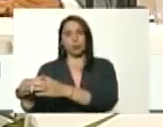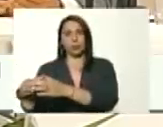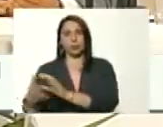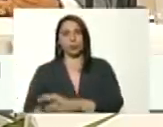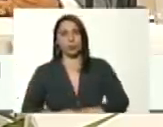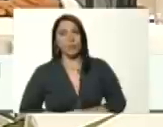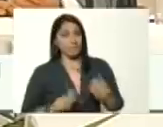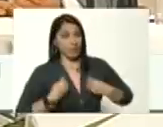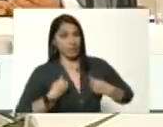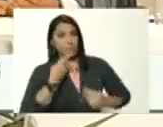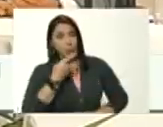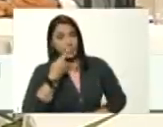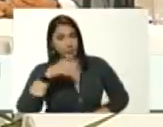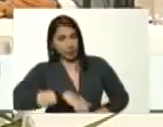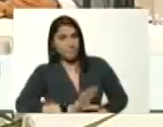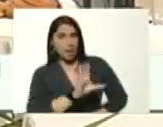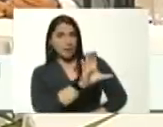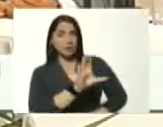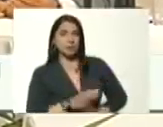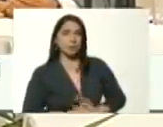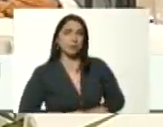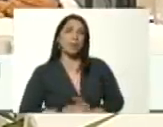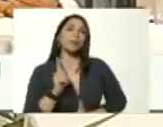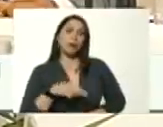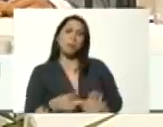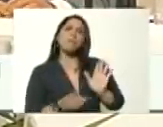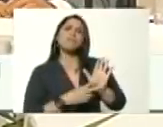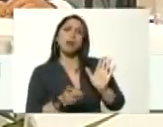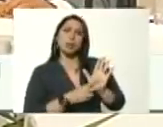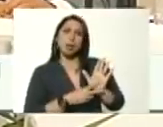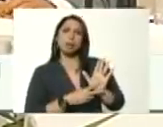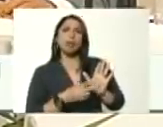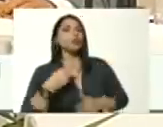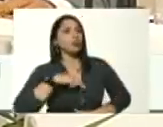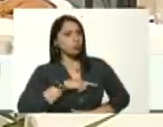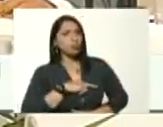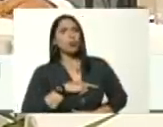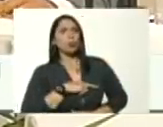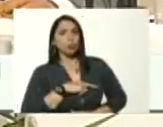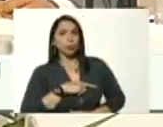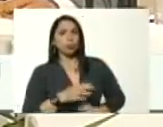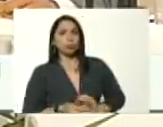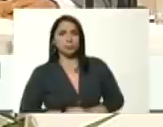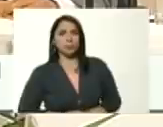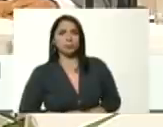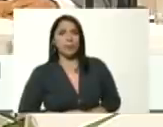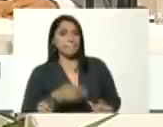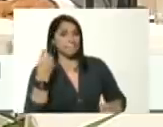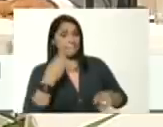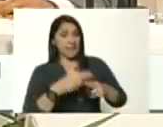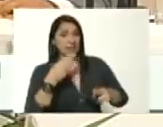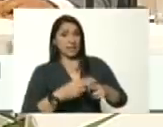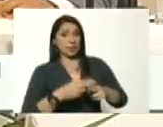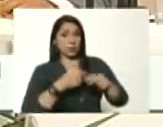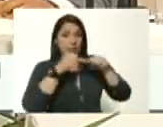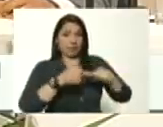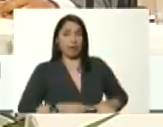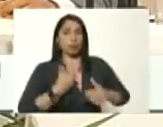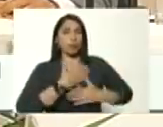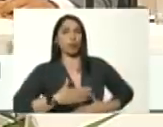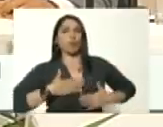de la vida política de este país también es verdad que nosotros corremos el riesgo de quedarnos en la comodidad